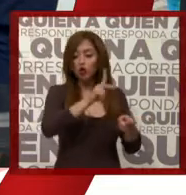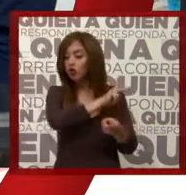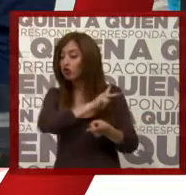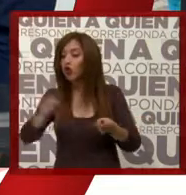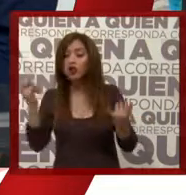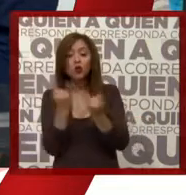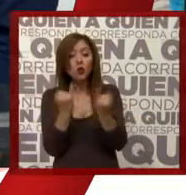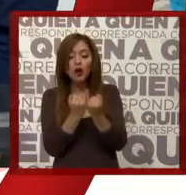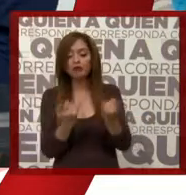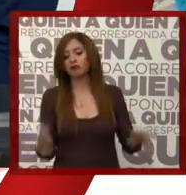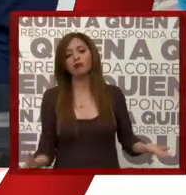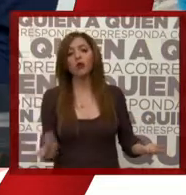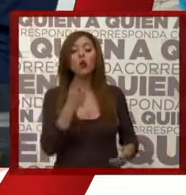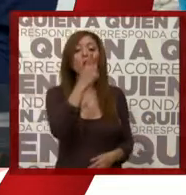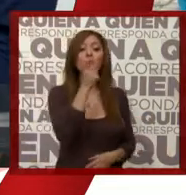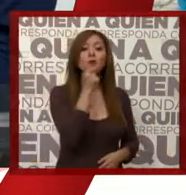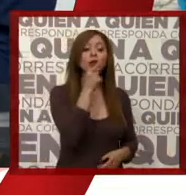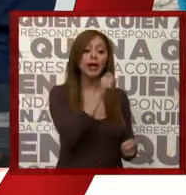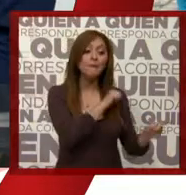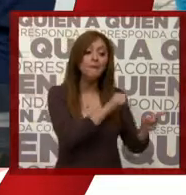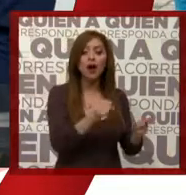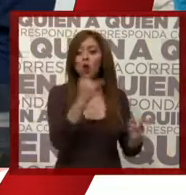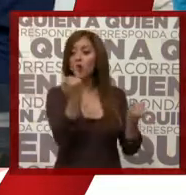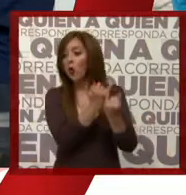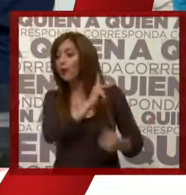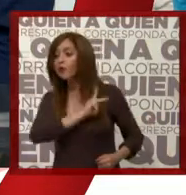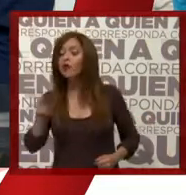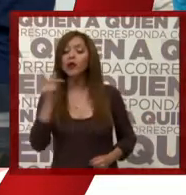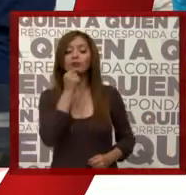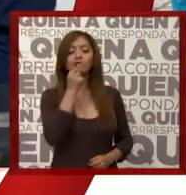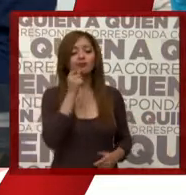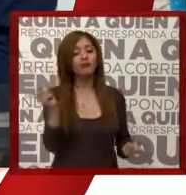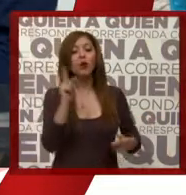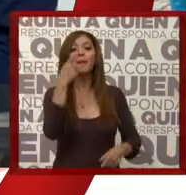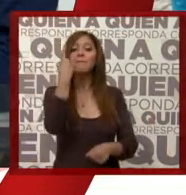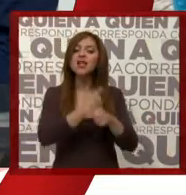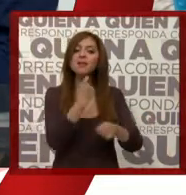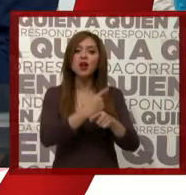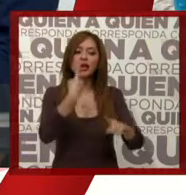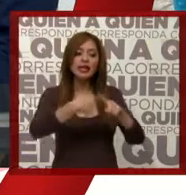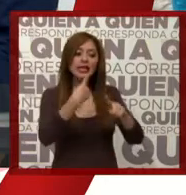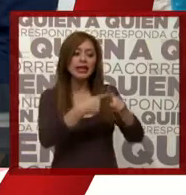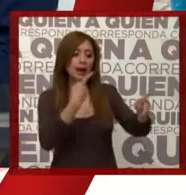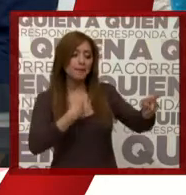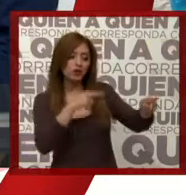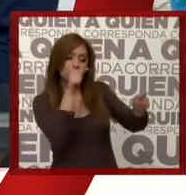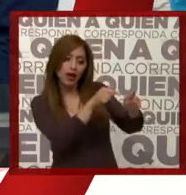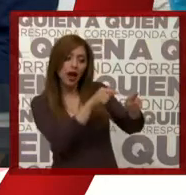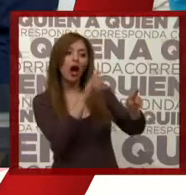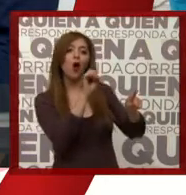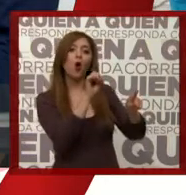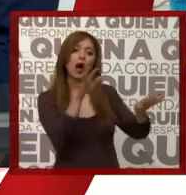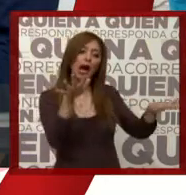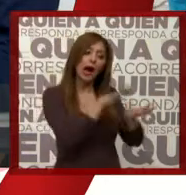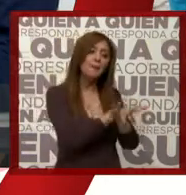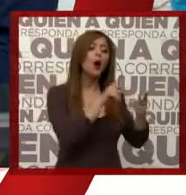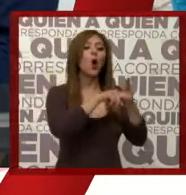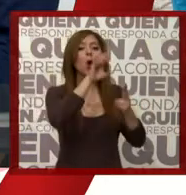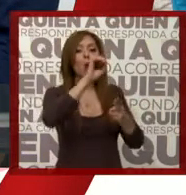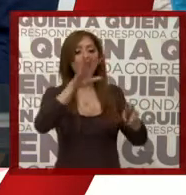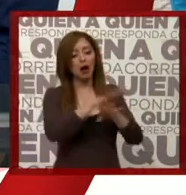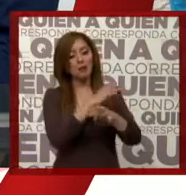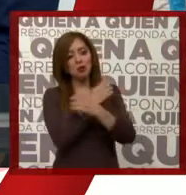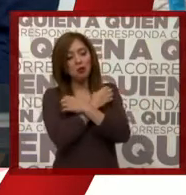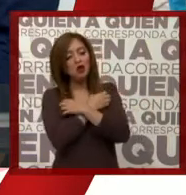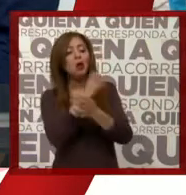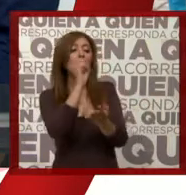no significa que todos los policías. Hay que señalar muy bien quién es, porque ese hay que limpiar o reeducarlo, reprogramarlo o echarlo a la